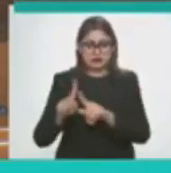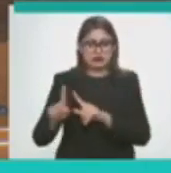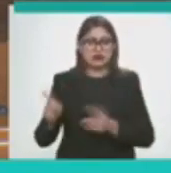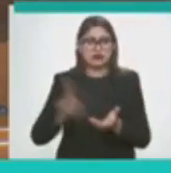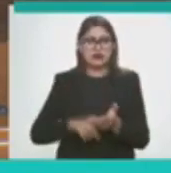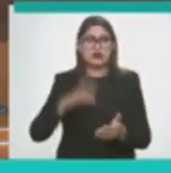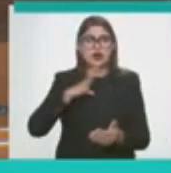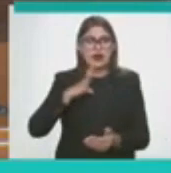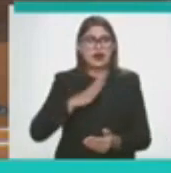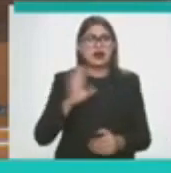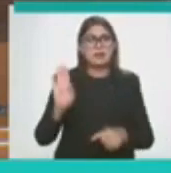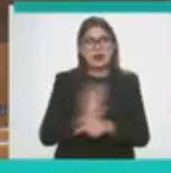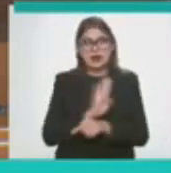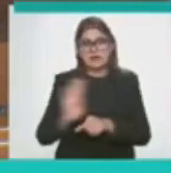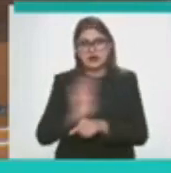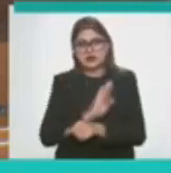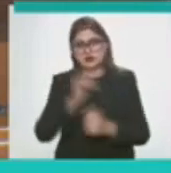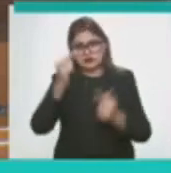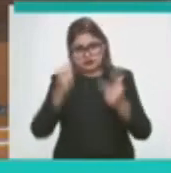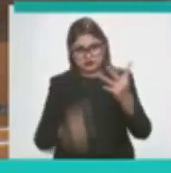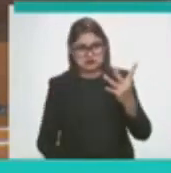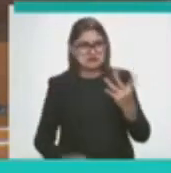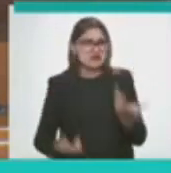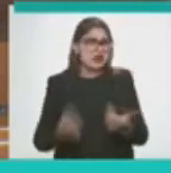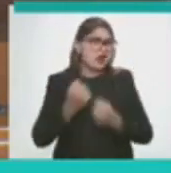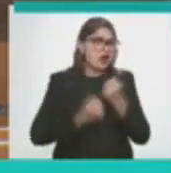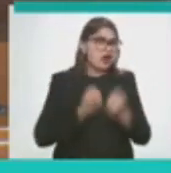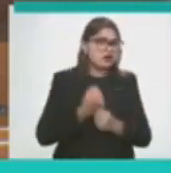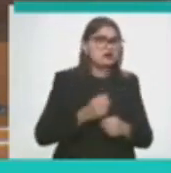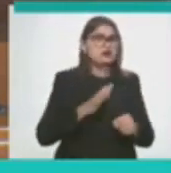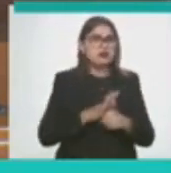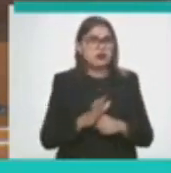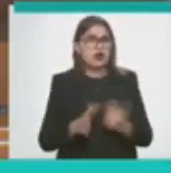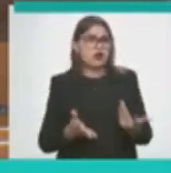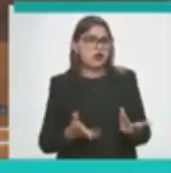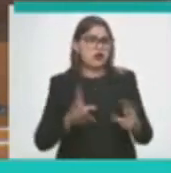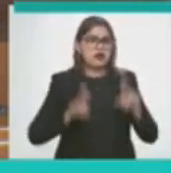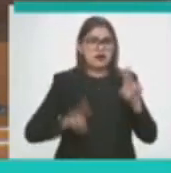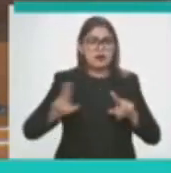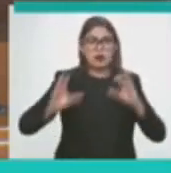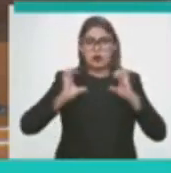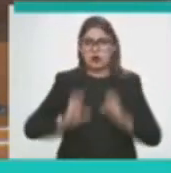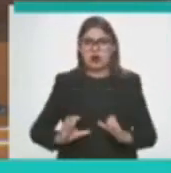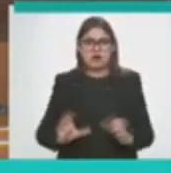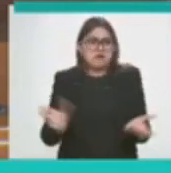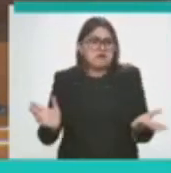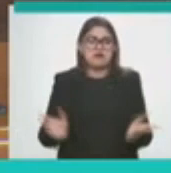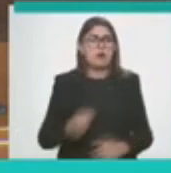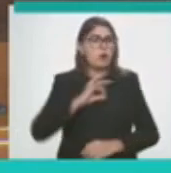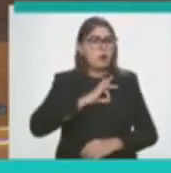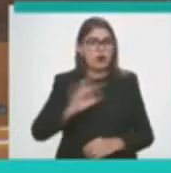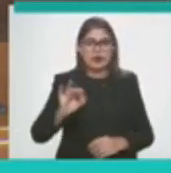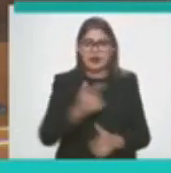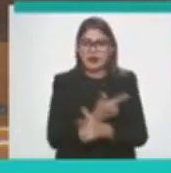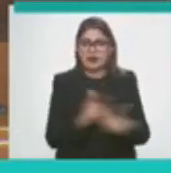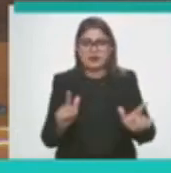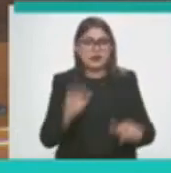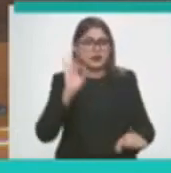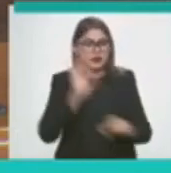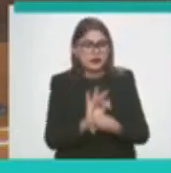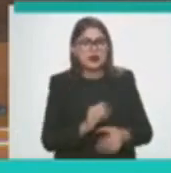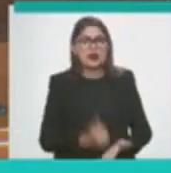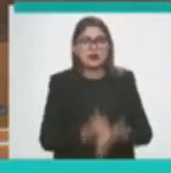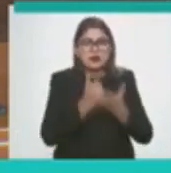diversos beneficios sin importar la edad a nivel corporal puede mejorar la salud y prevenir